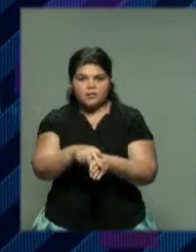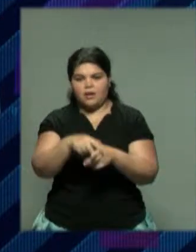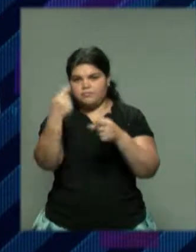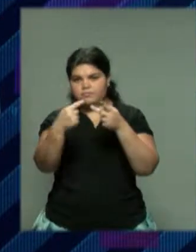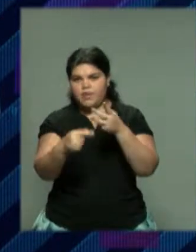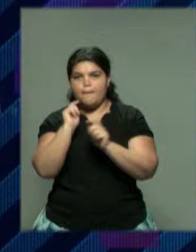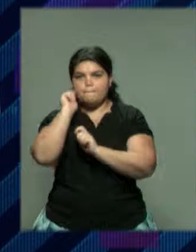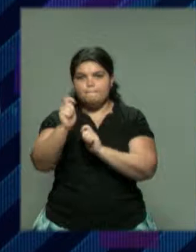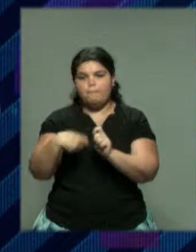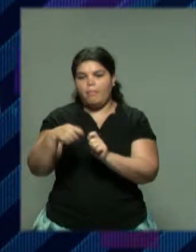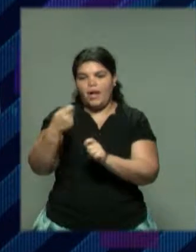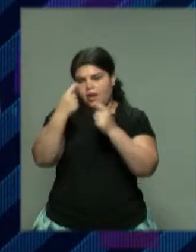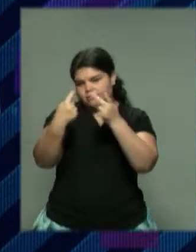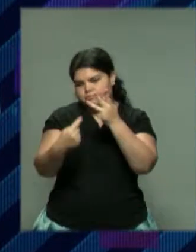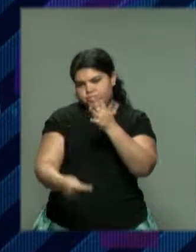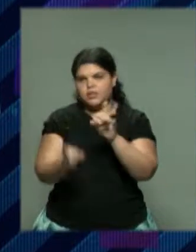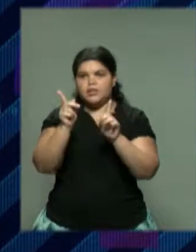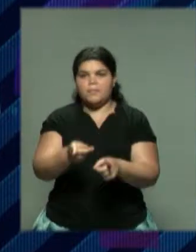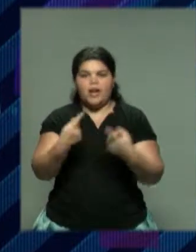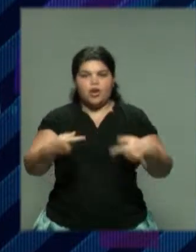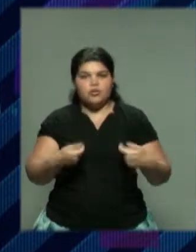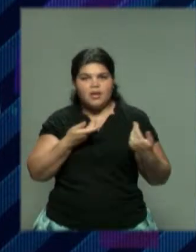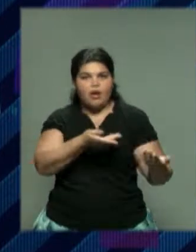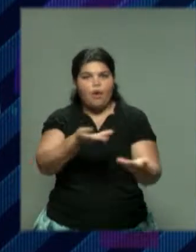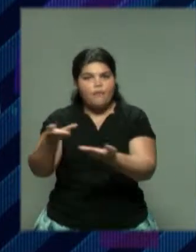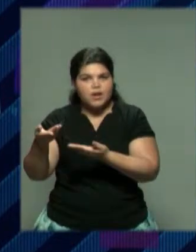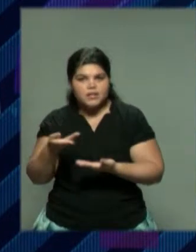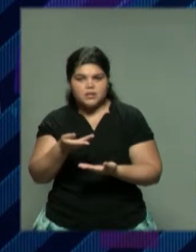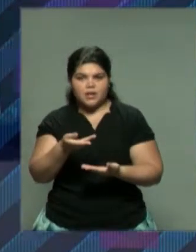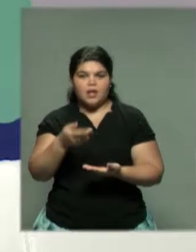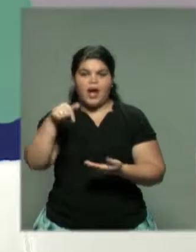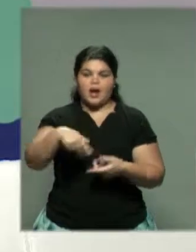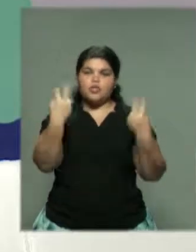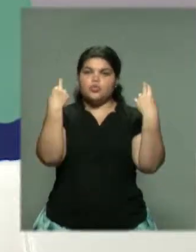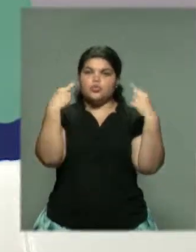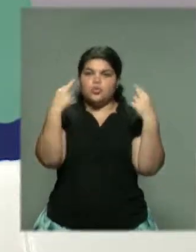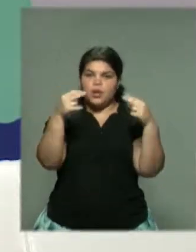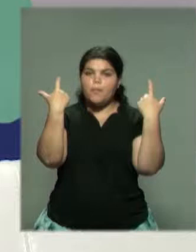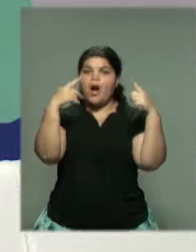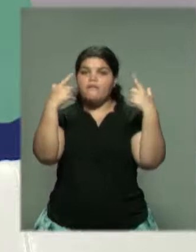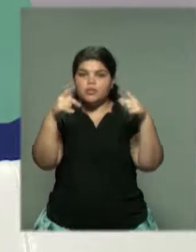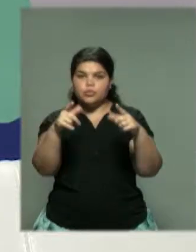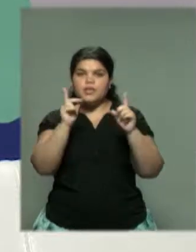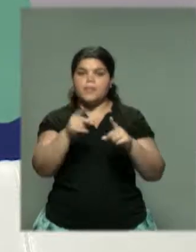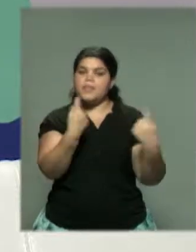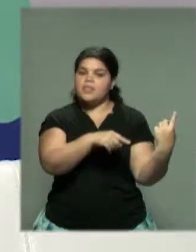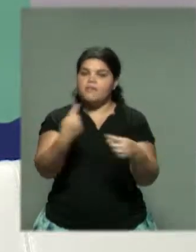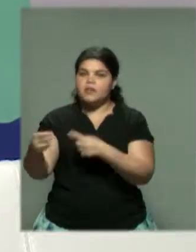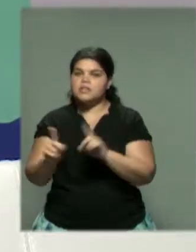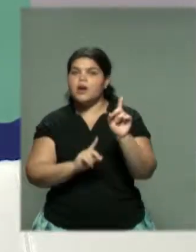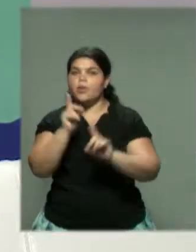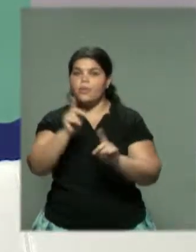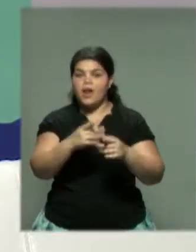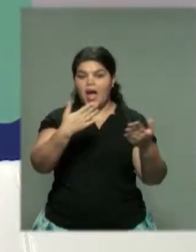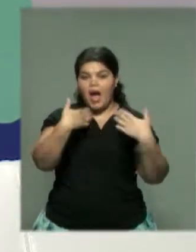y pesca, entre otros. Son algunas de las actividades que ofrece lo que vamos a ver hoy, Turismo Aventura, y la diferencia que vamos a tener, lo vamos a hablar